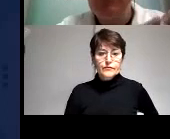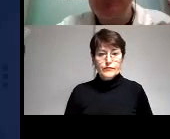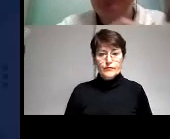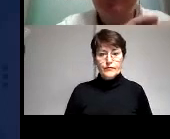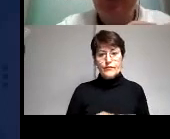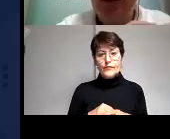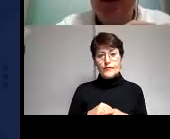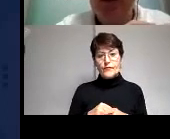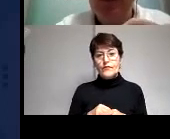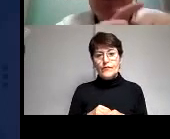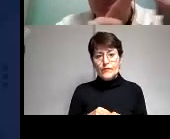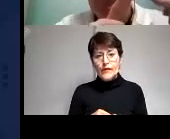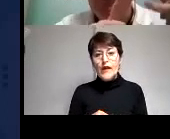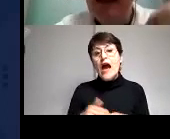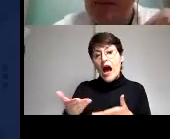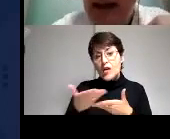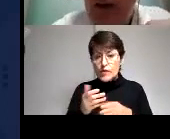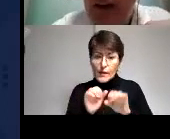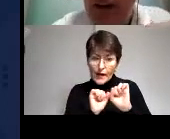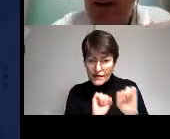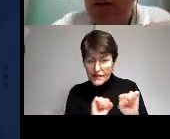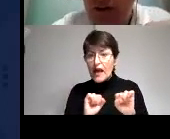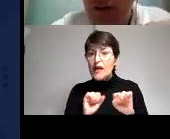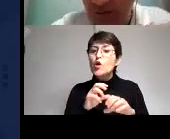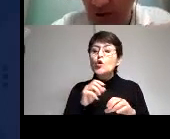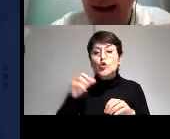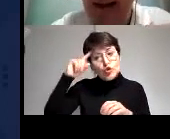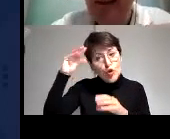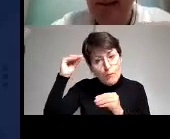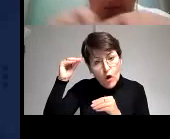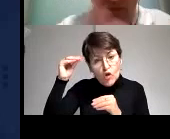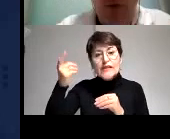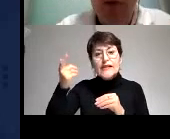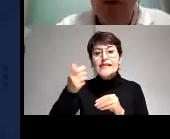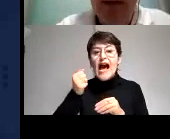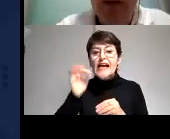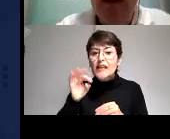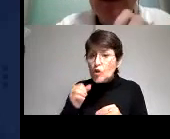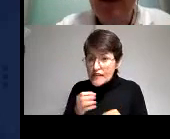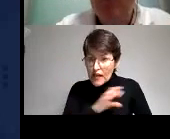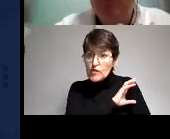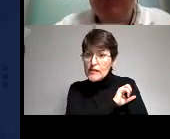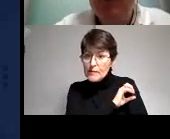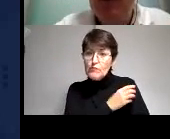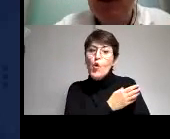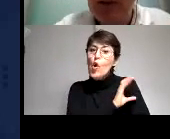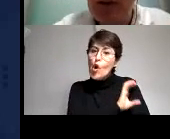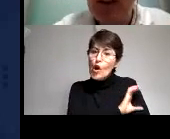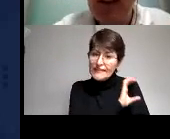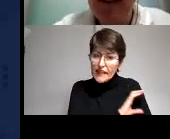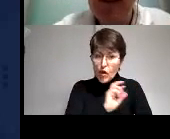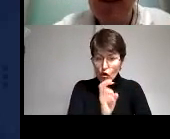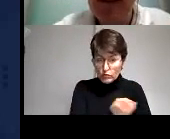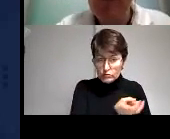previene la trombosis y la aterosclerosis. Están implicados en diversas funciones neuronales, hemos dicho que son